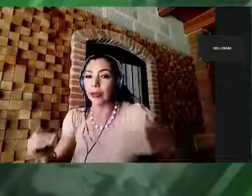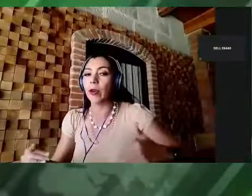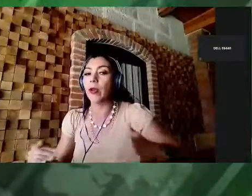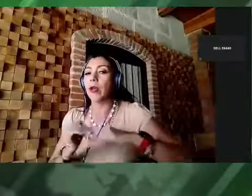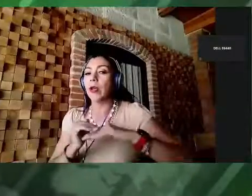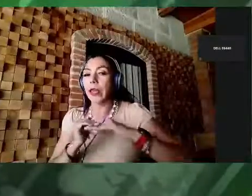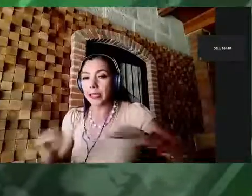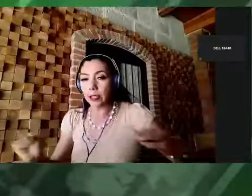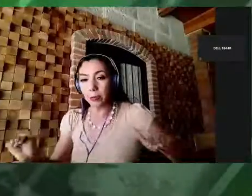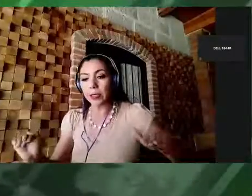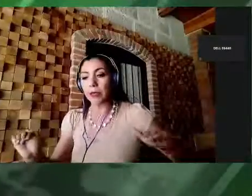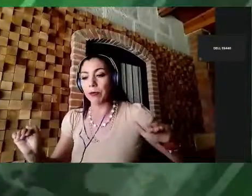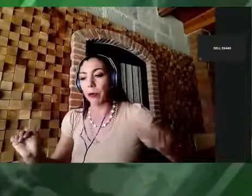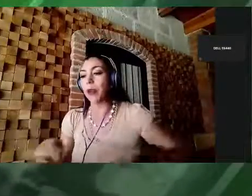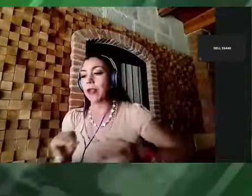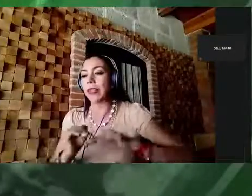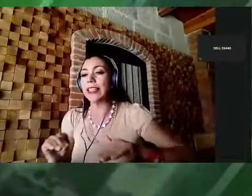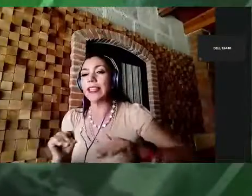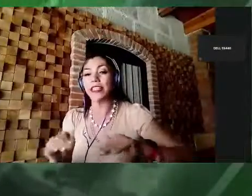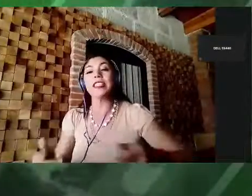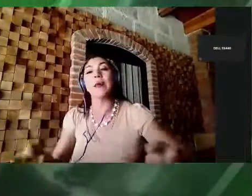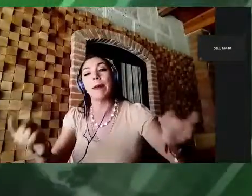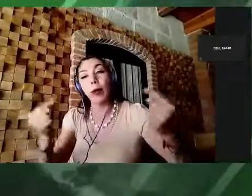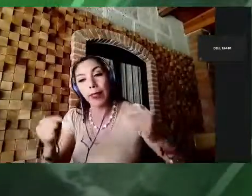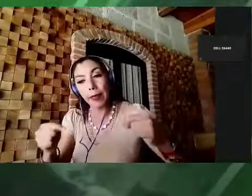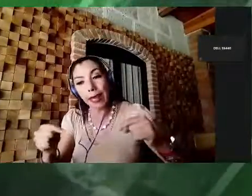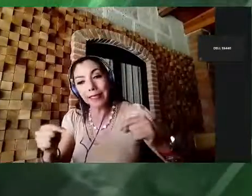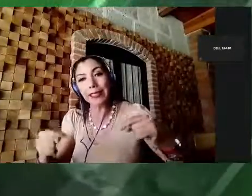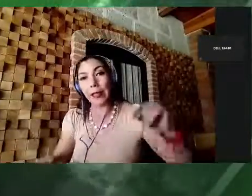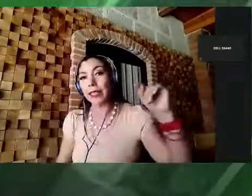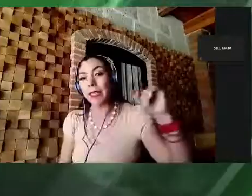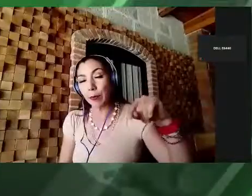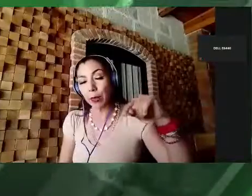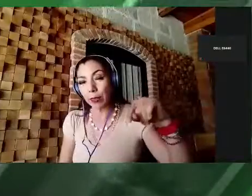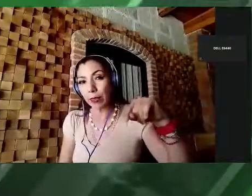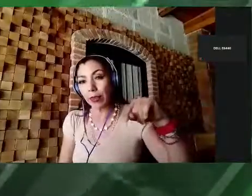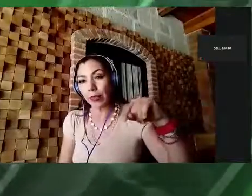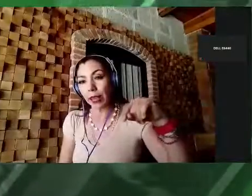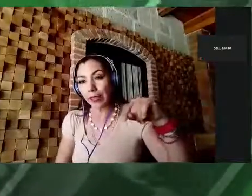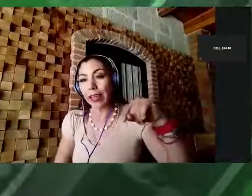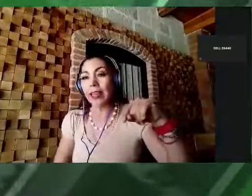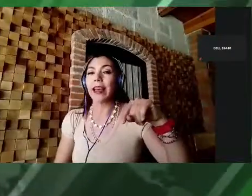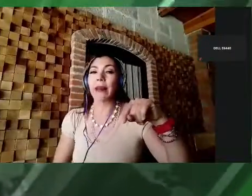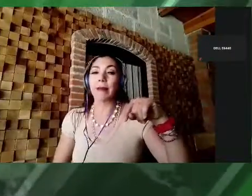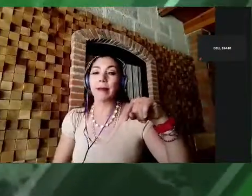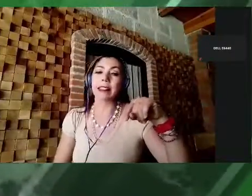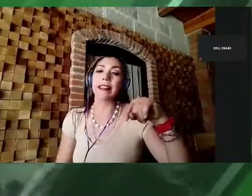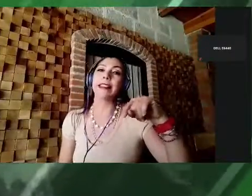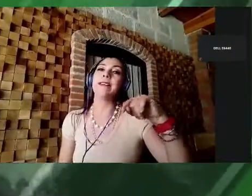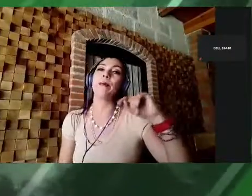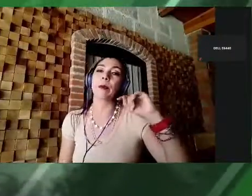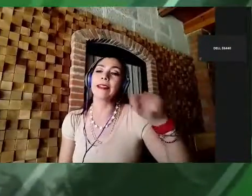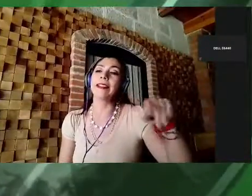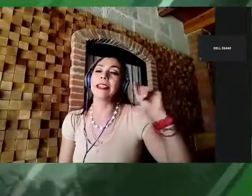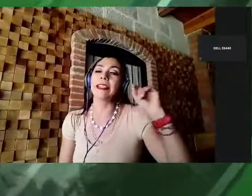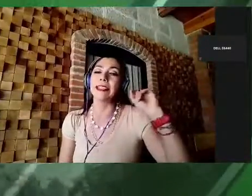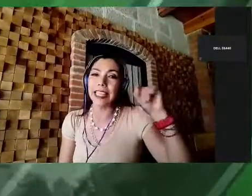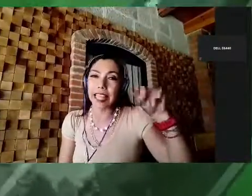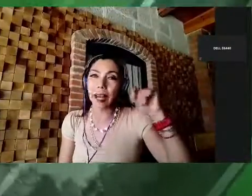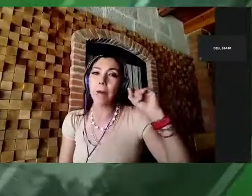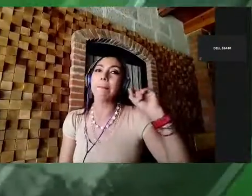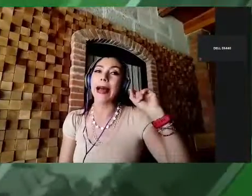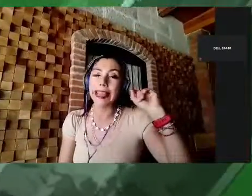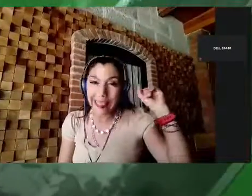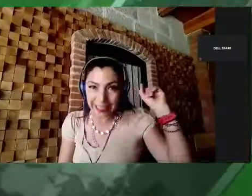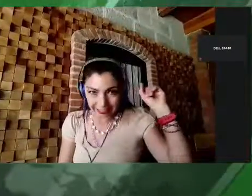esta dijeron, estos países por favor, ni de chiste, pero además también están prohibiendo la entrada a visitantes provenientes de